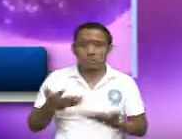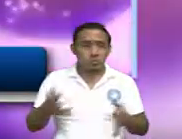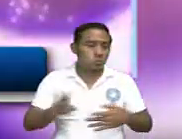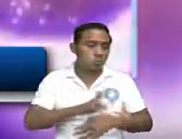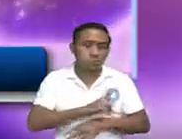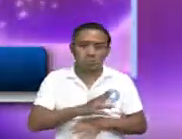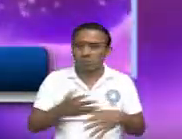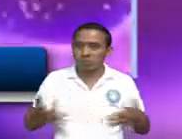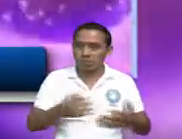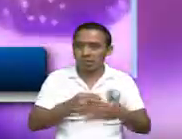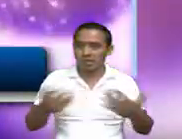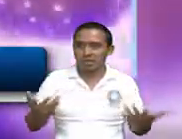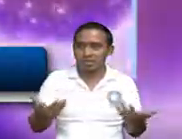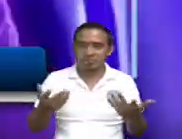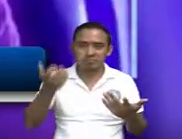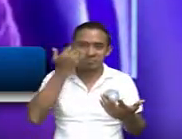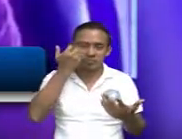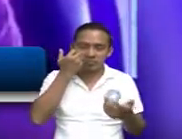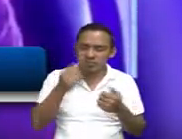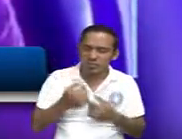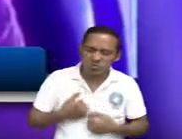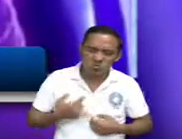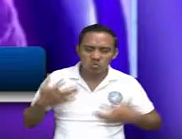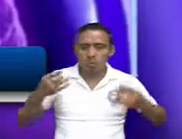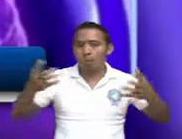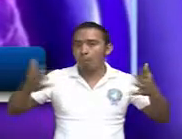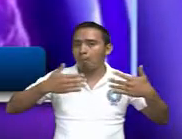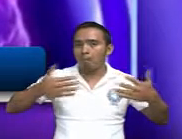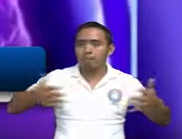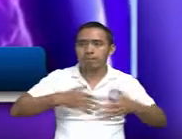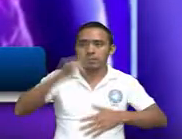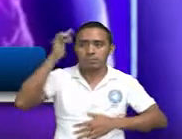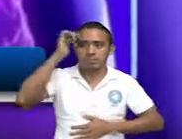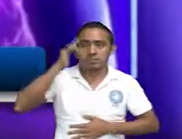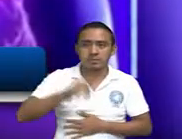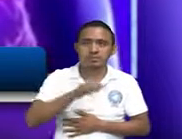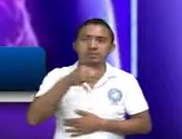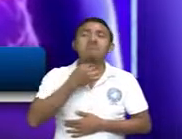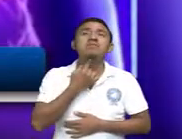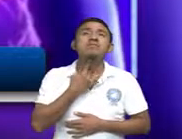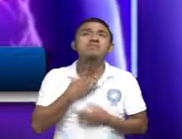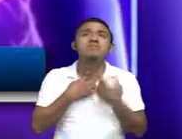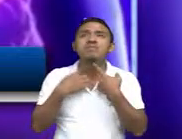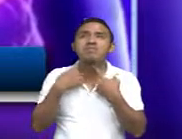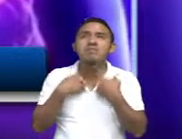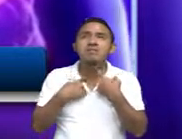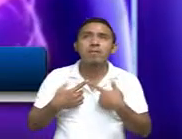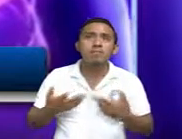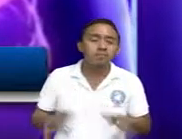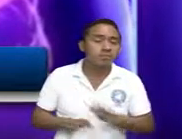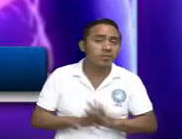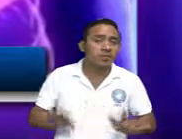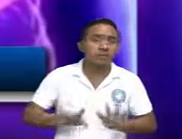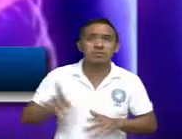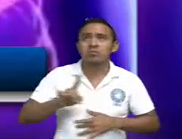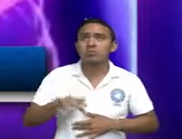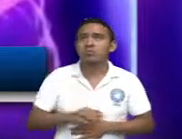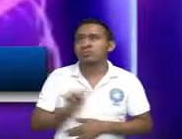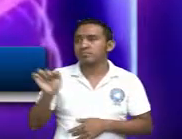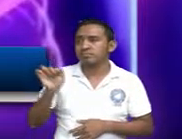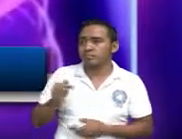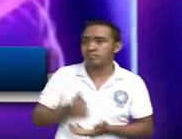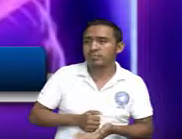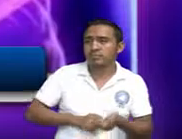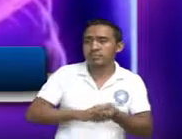asintomáticos y las personas no van a llegar porque pensando en que tiene varices esofágicas, sino que llegan ya al momento cuando ya